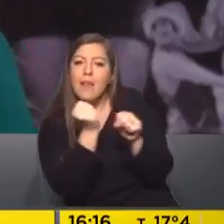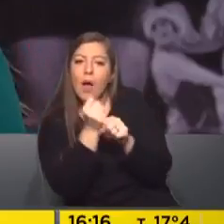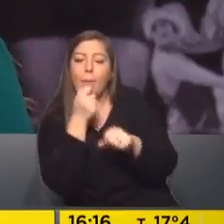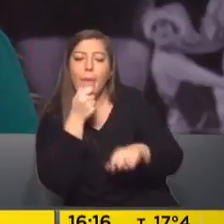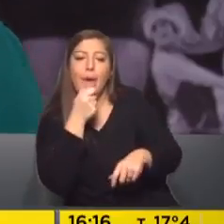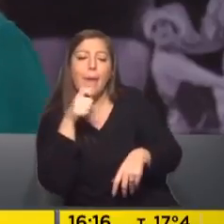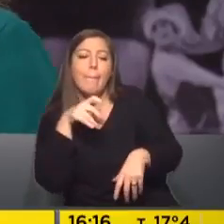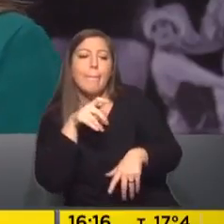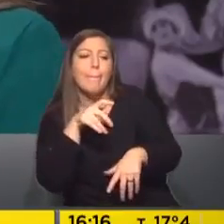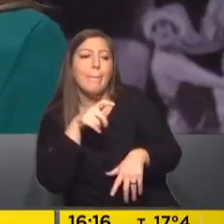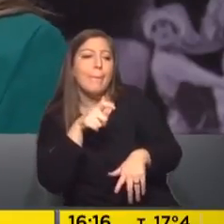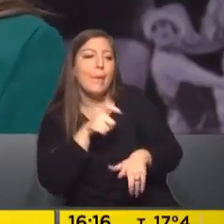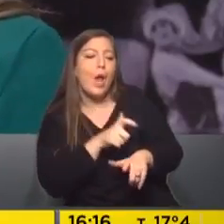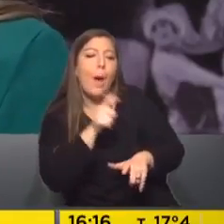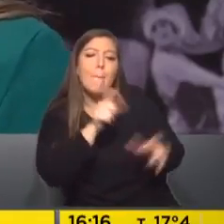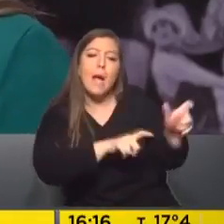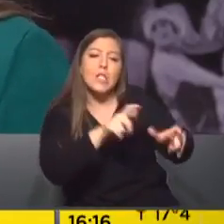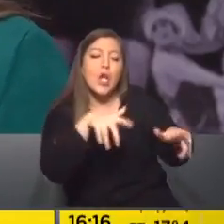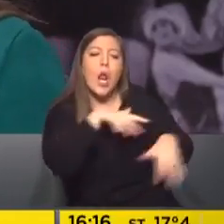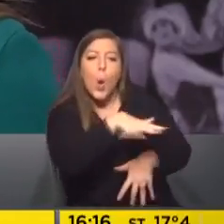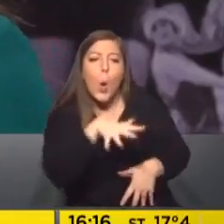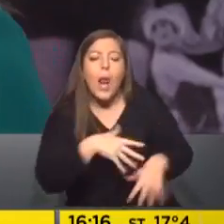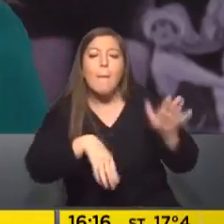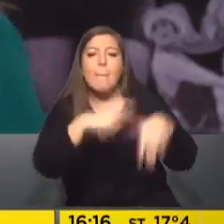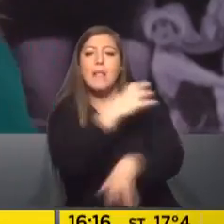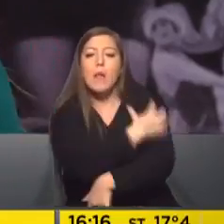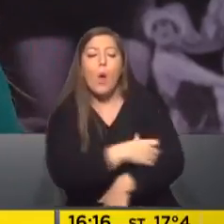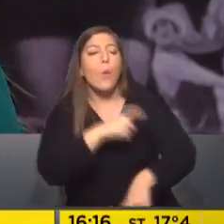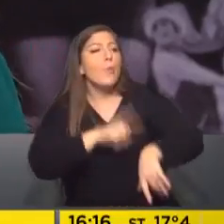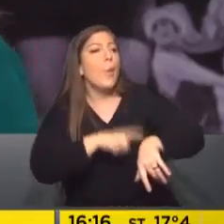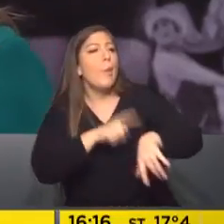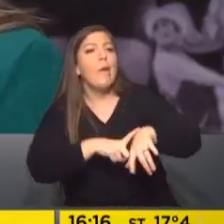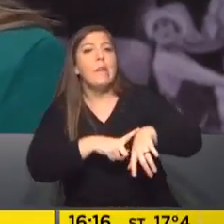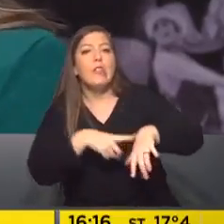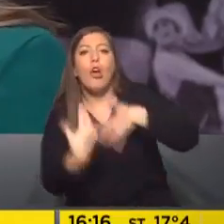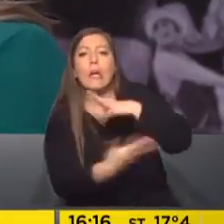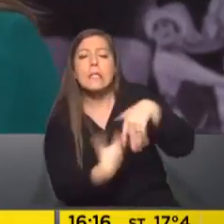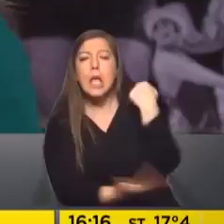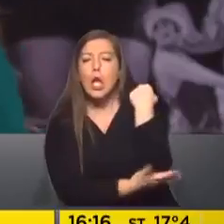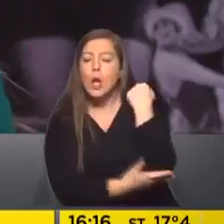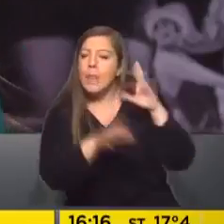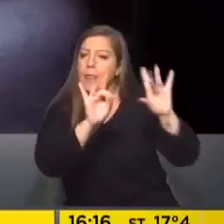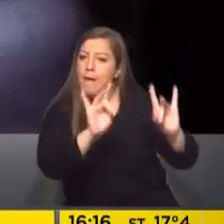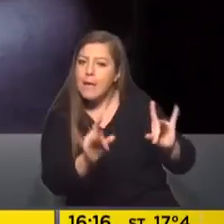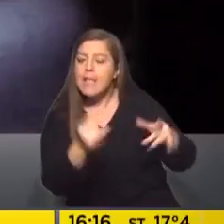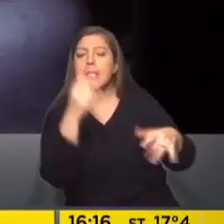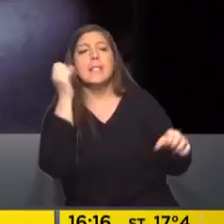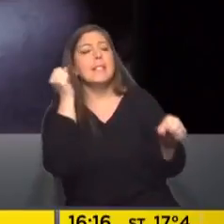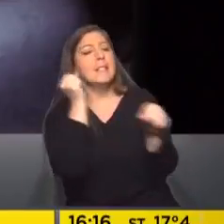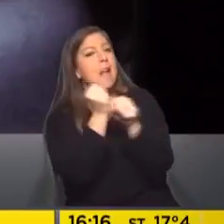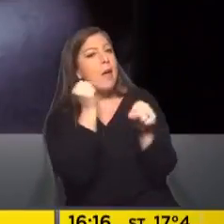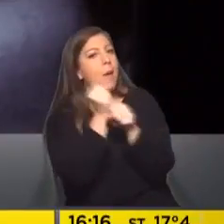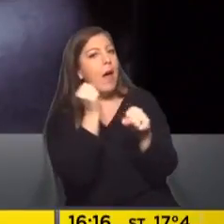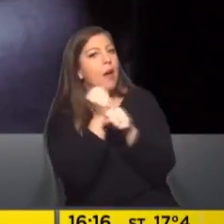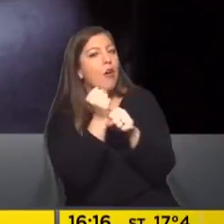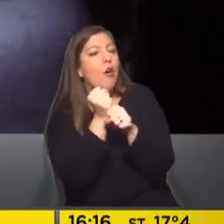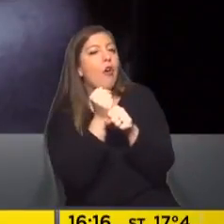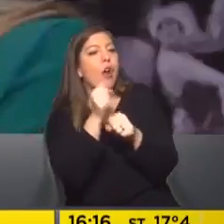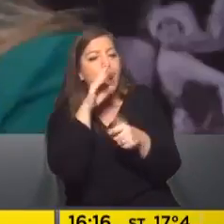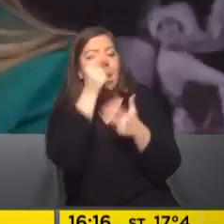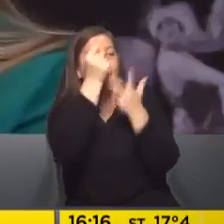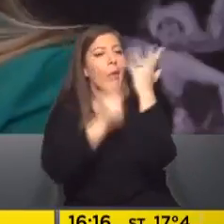sectores más vulnerables, en momentos donde la crisis económica de repente es más fuerte, donde la precarización laboral es más presente, somos las